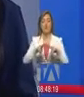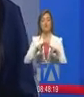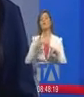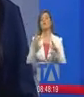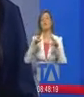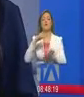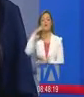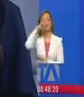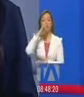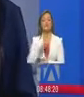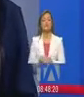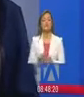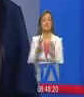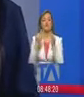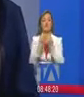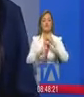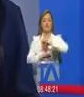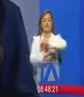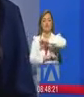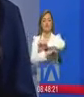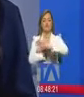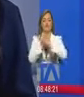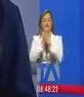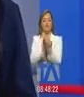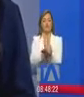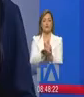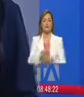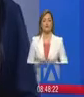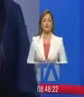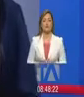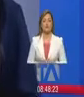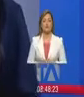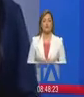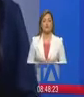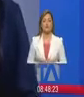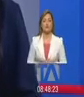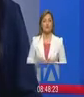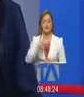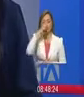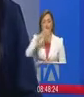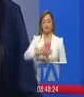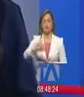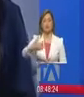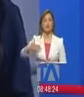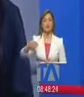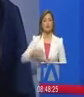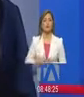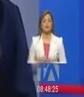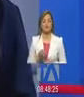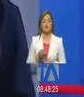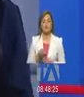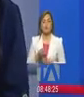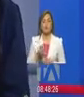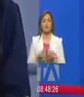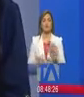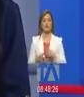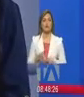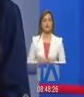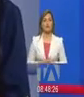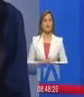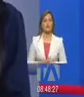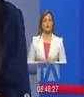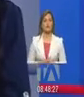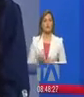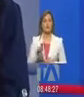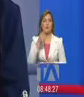ello, la familia es el eje fundamental de ayuda para ellos, más aún cuando son pequeñitos y aún no pueden expresarse bien. Por ello, usted